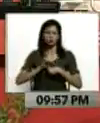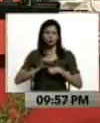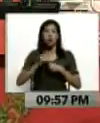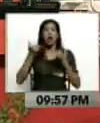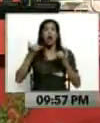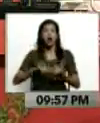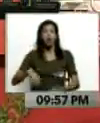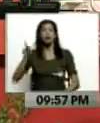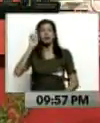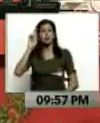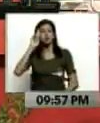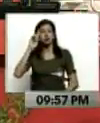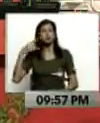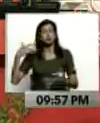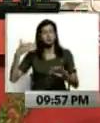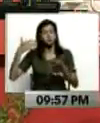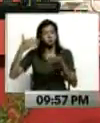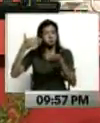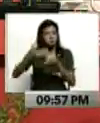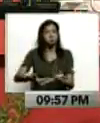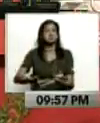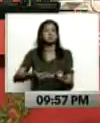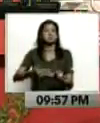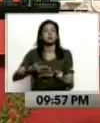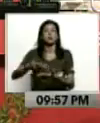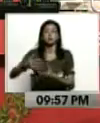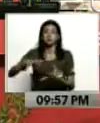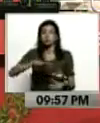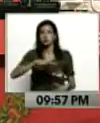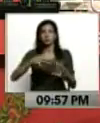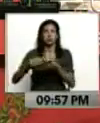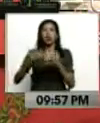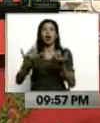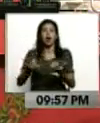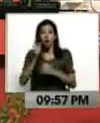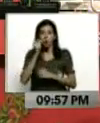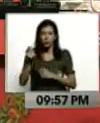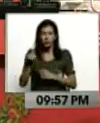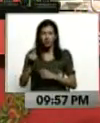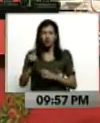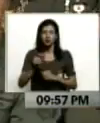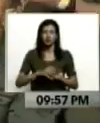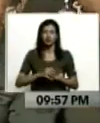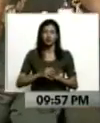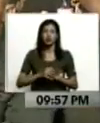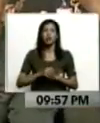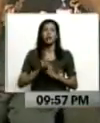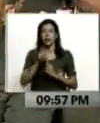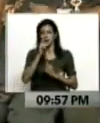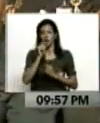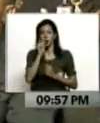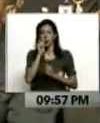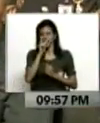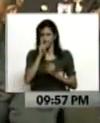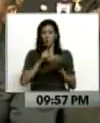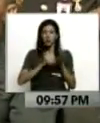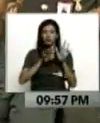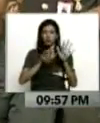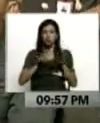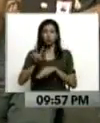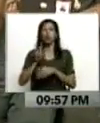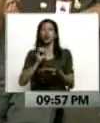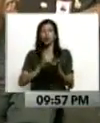razón para que usted vea dio vuelta a vuelta y salió en lpz castillo del año